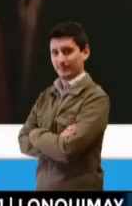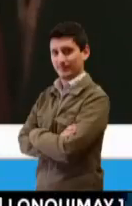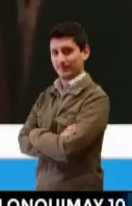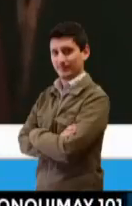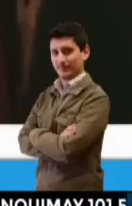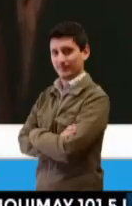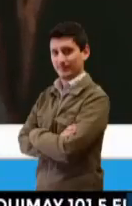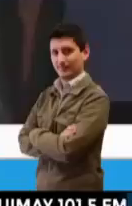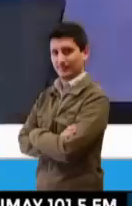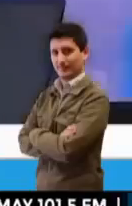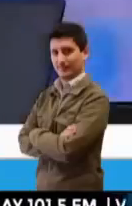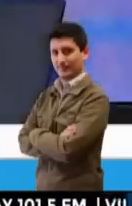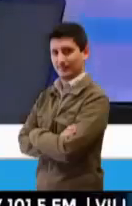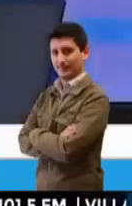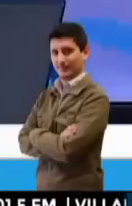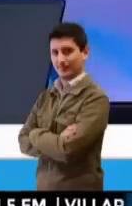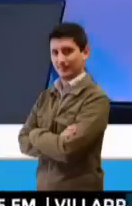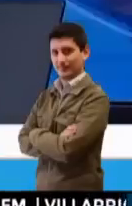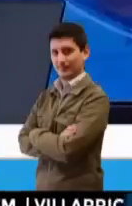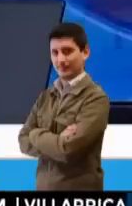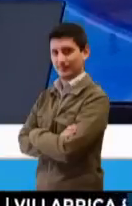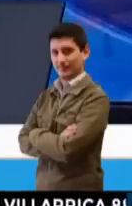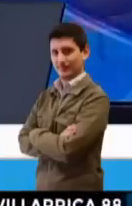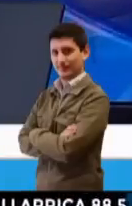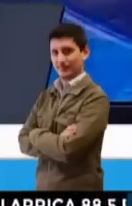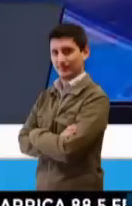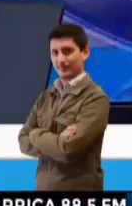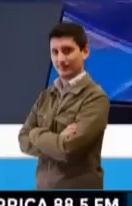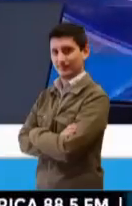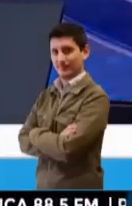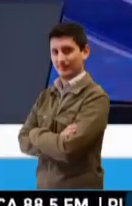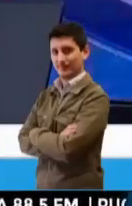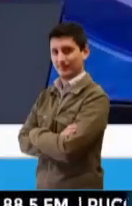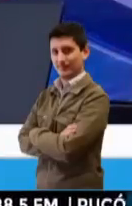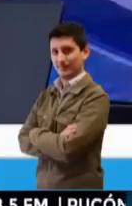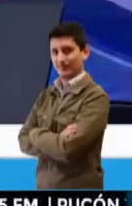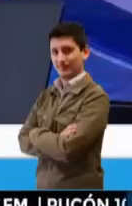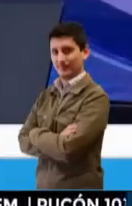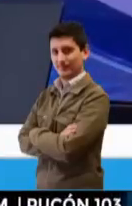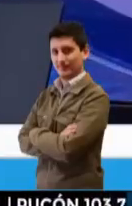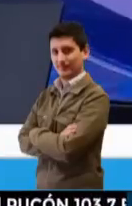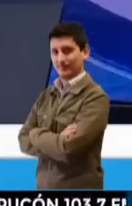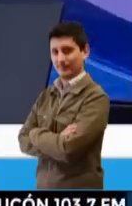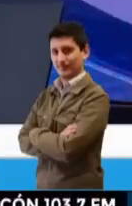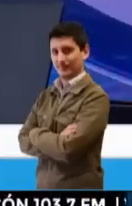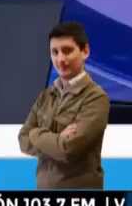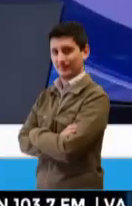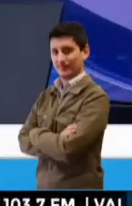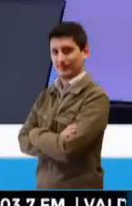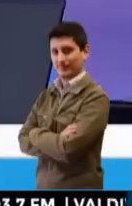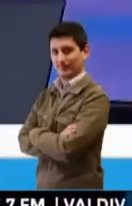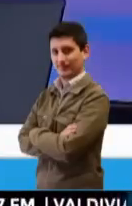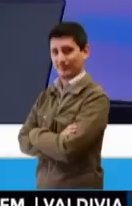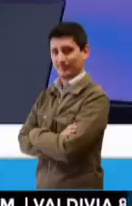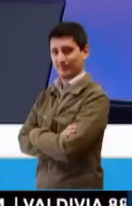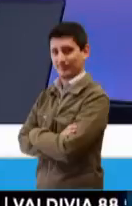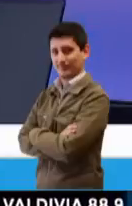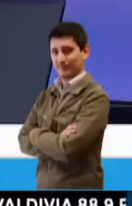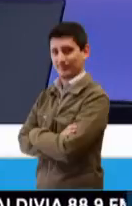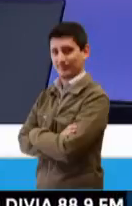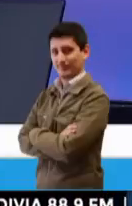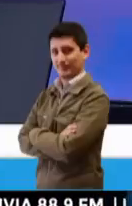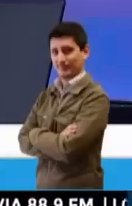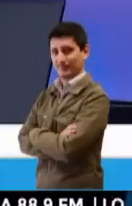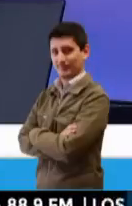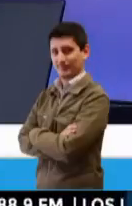efectivamente, ya lo habíamos dicho esta semana, ese asunto es demasiado complicado como para dejarlo de lado versus la discusión política o